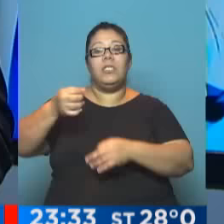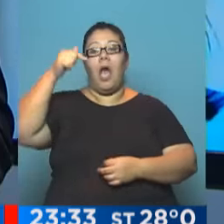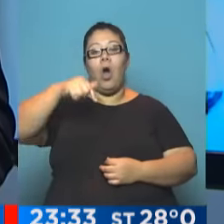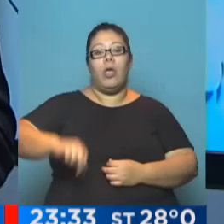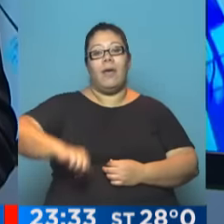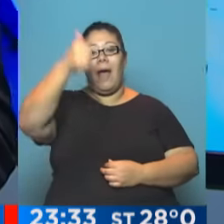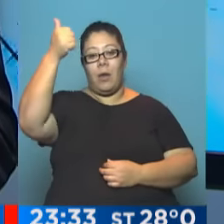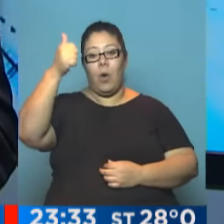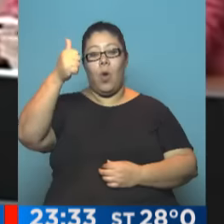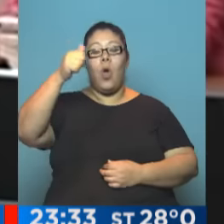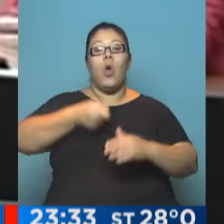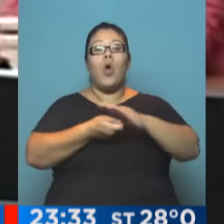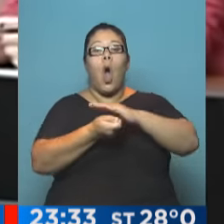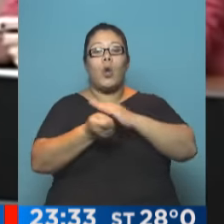informe.